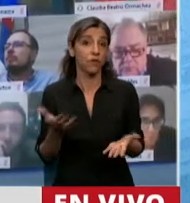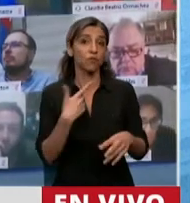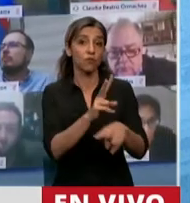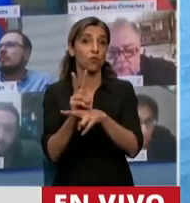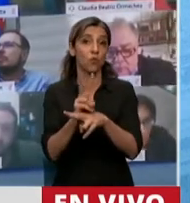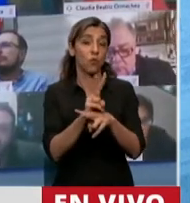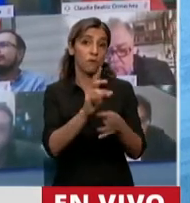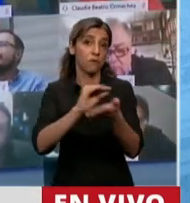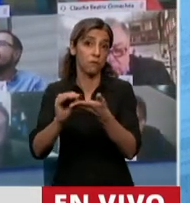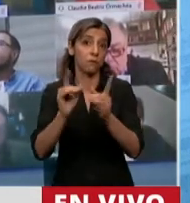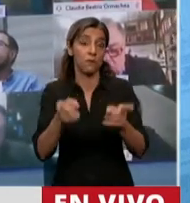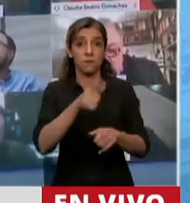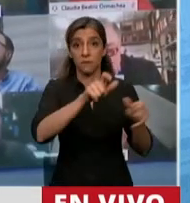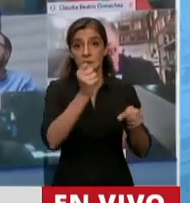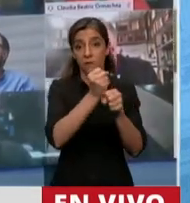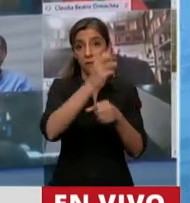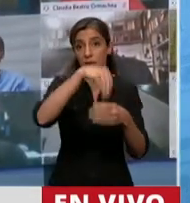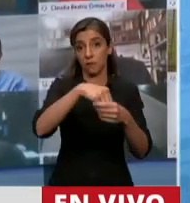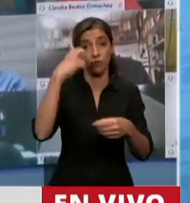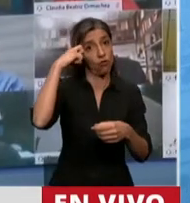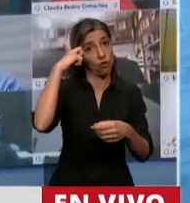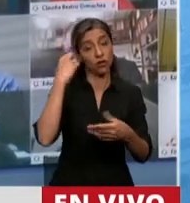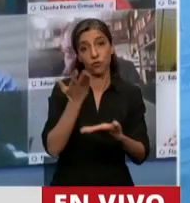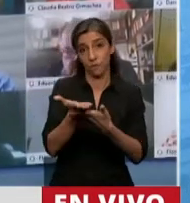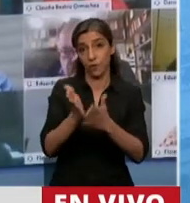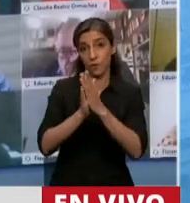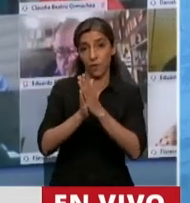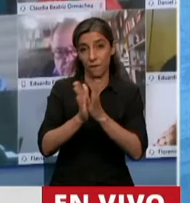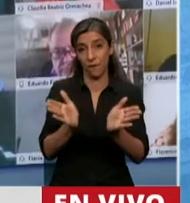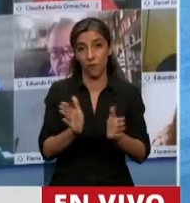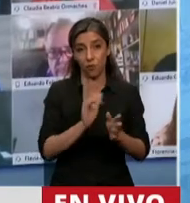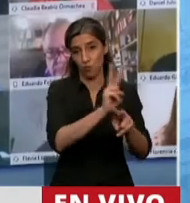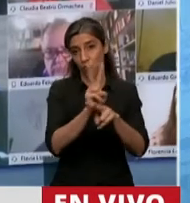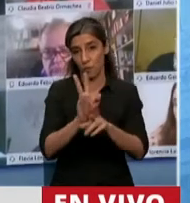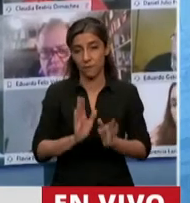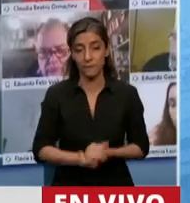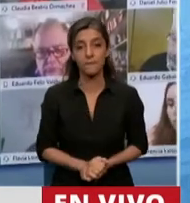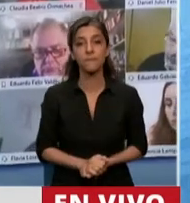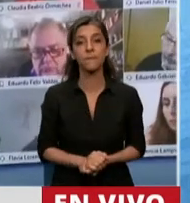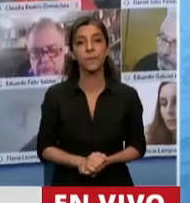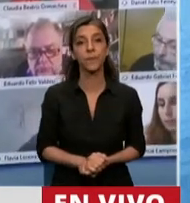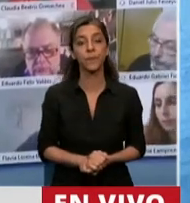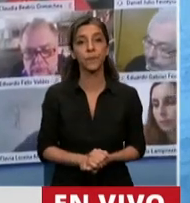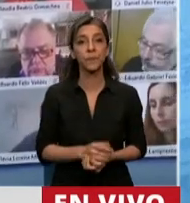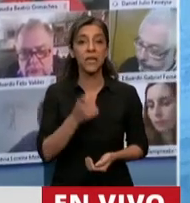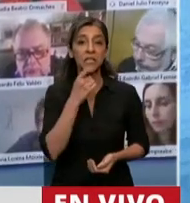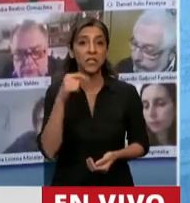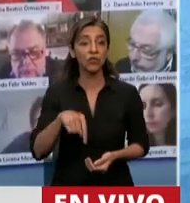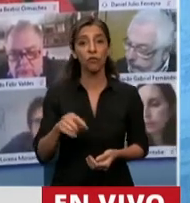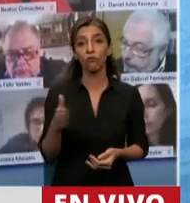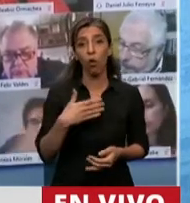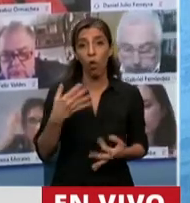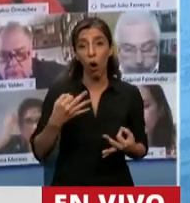del Congreso, les voy a pedir ese favor. Yo, y si todo iba como debía ser,